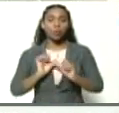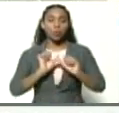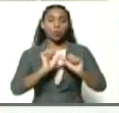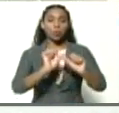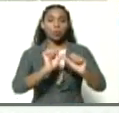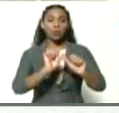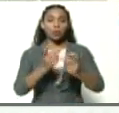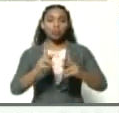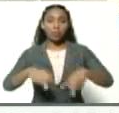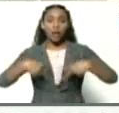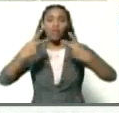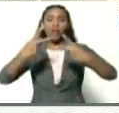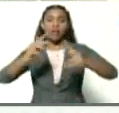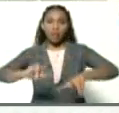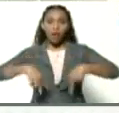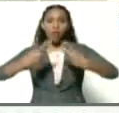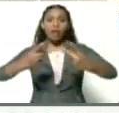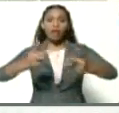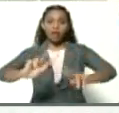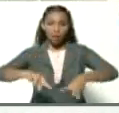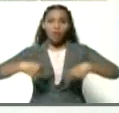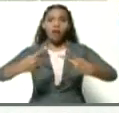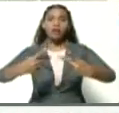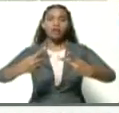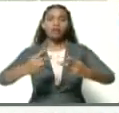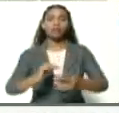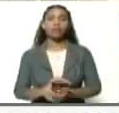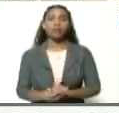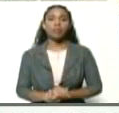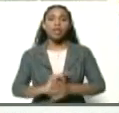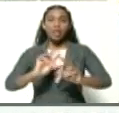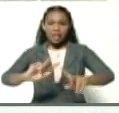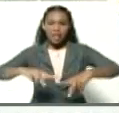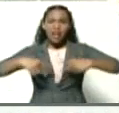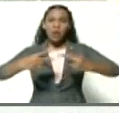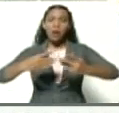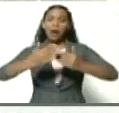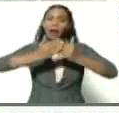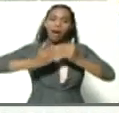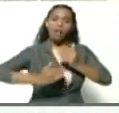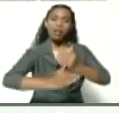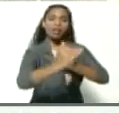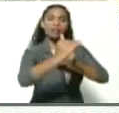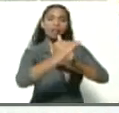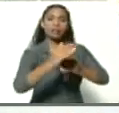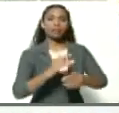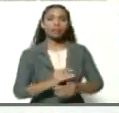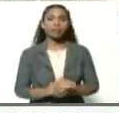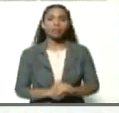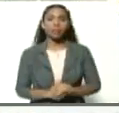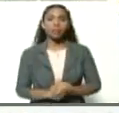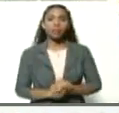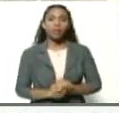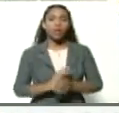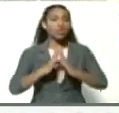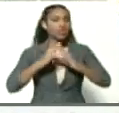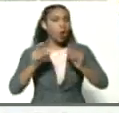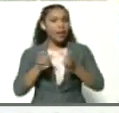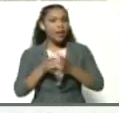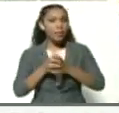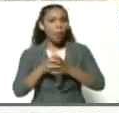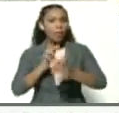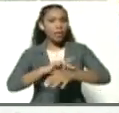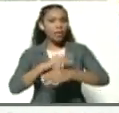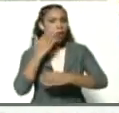Permanentemente, renovar, renovar, renovar, renovar para avanzar. Todos los equipos médicos,